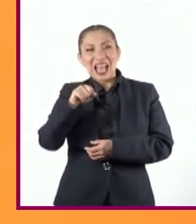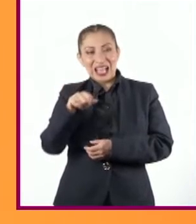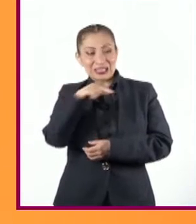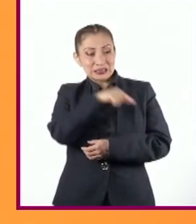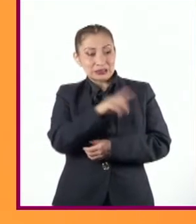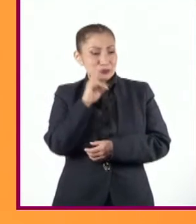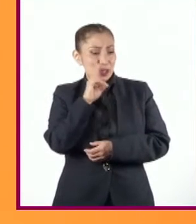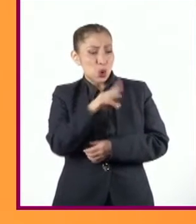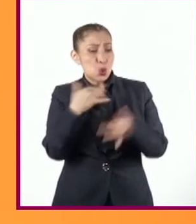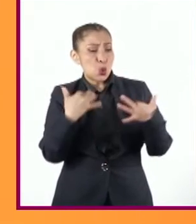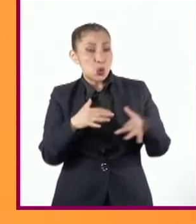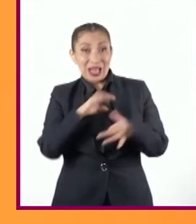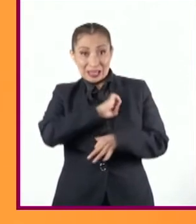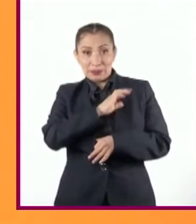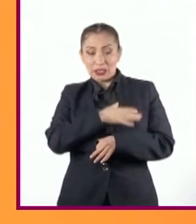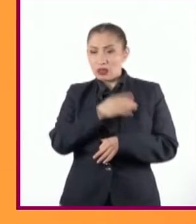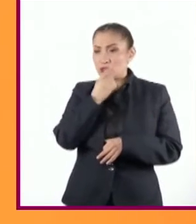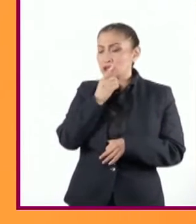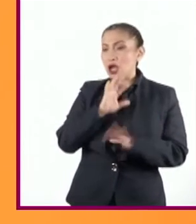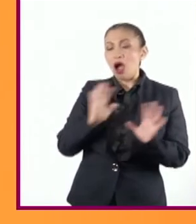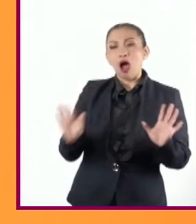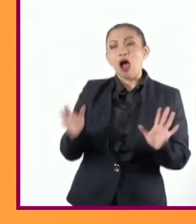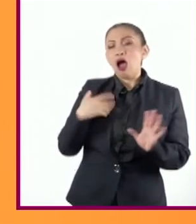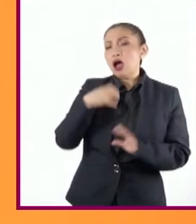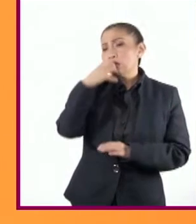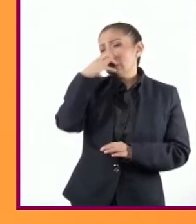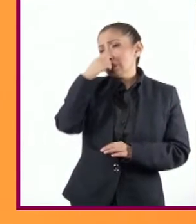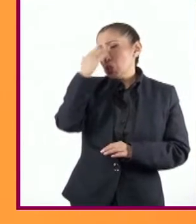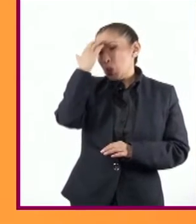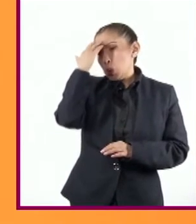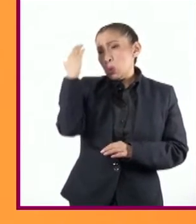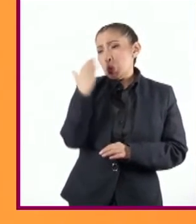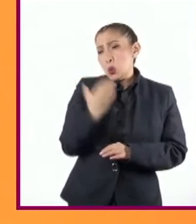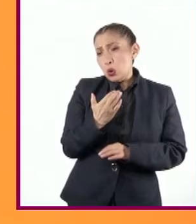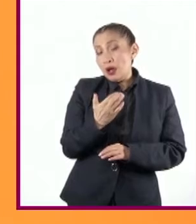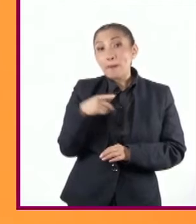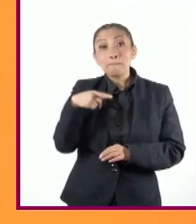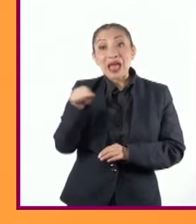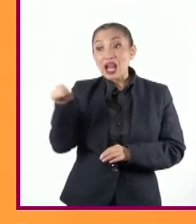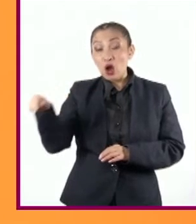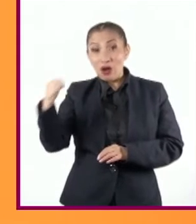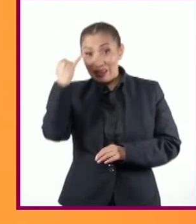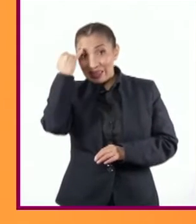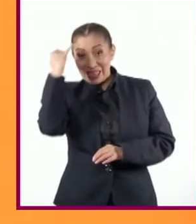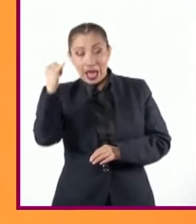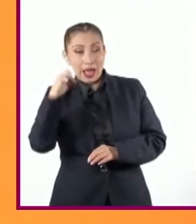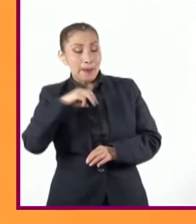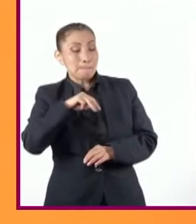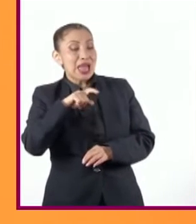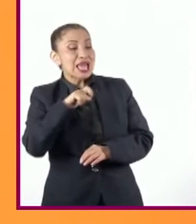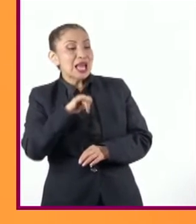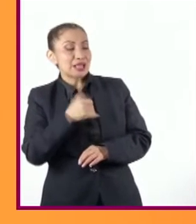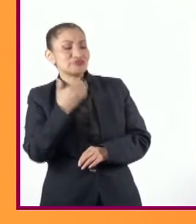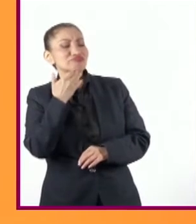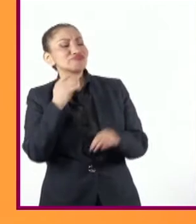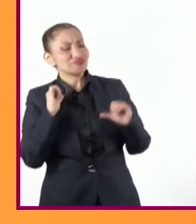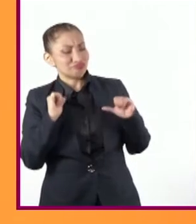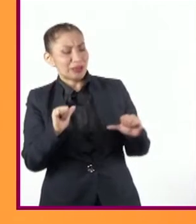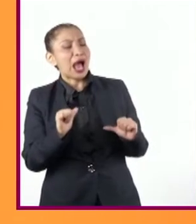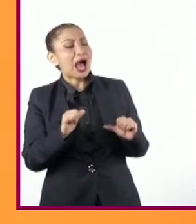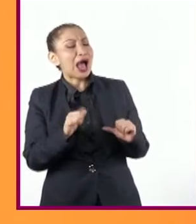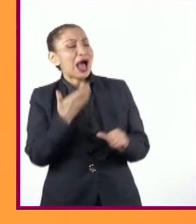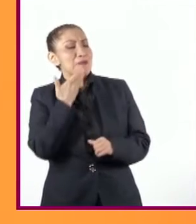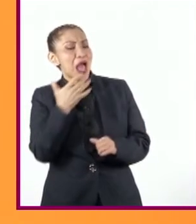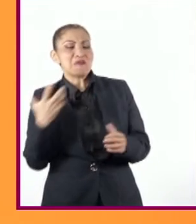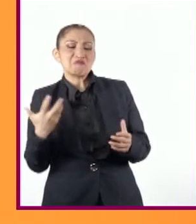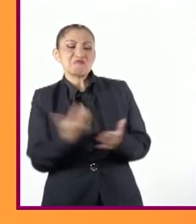ser considerado por el lado español como un evento triste y doloroso, pero del lado mexica tuvo que ser considerado como